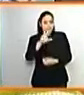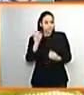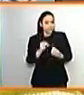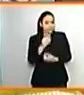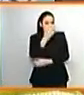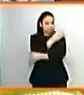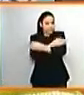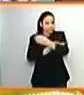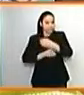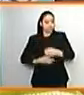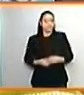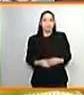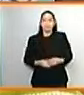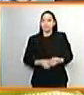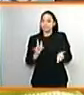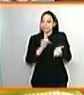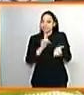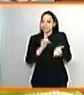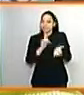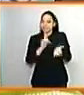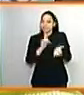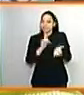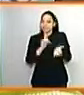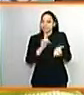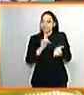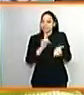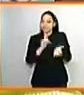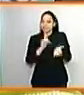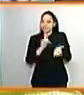punto de la tarde. Gracias por pertenecer.